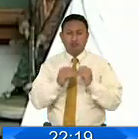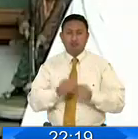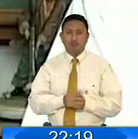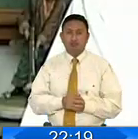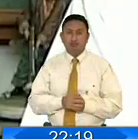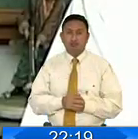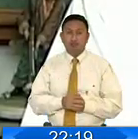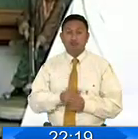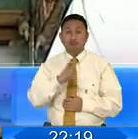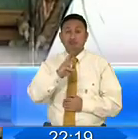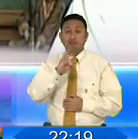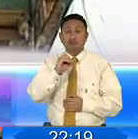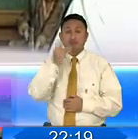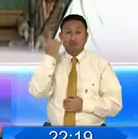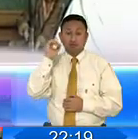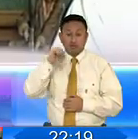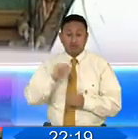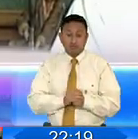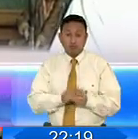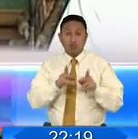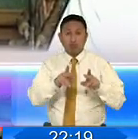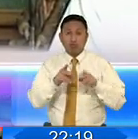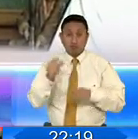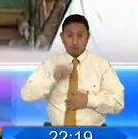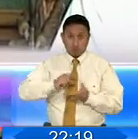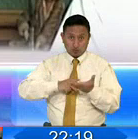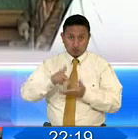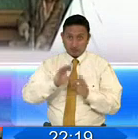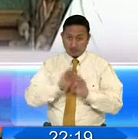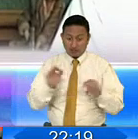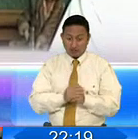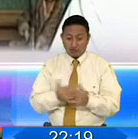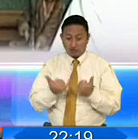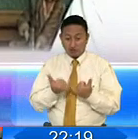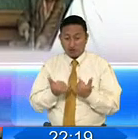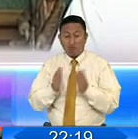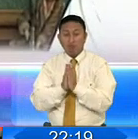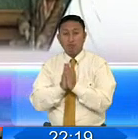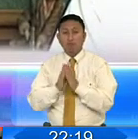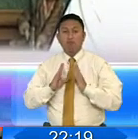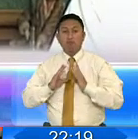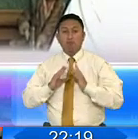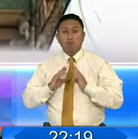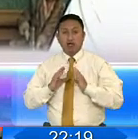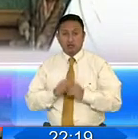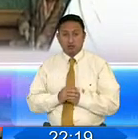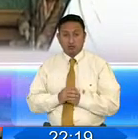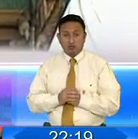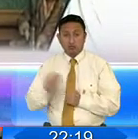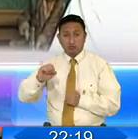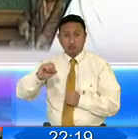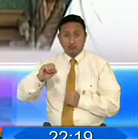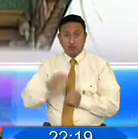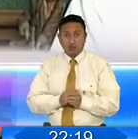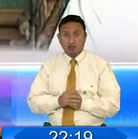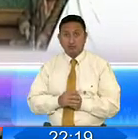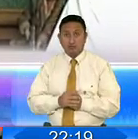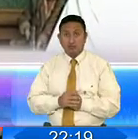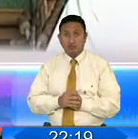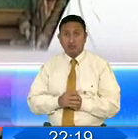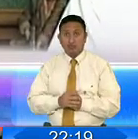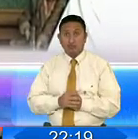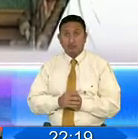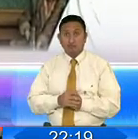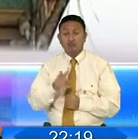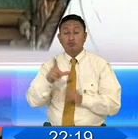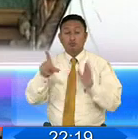estos 60 días fue una licencia sin sueldo. Y ahora va a pedir vacaciones, que obviamente son lo que le ampara